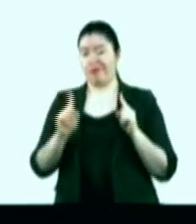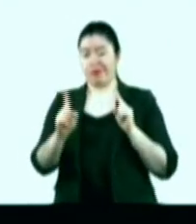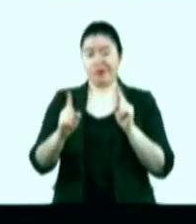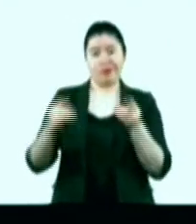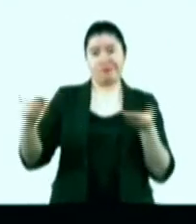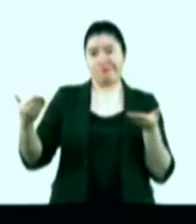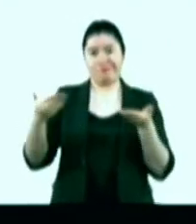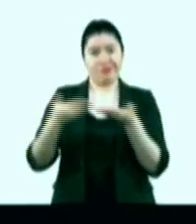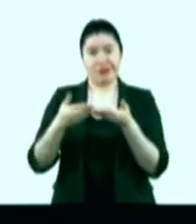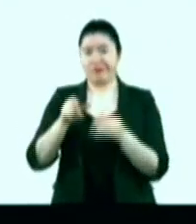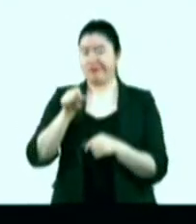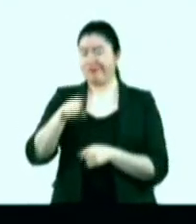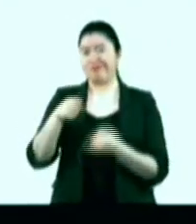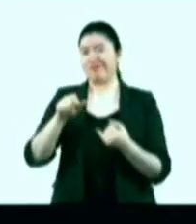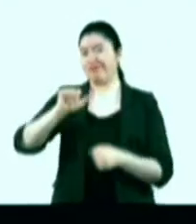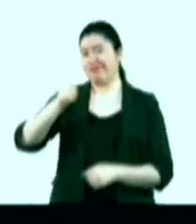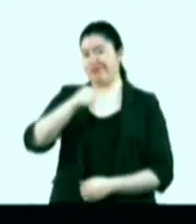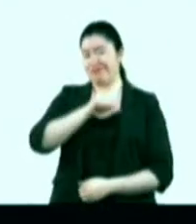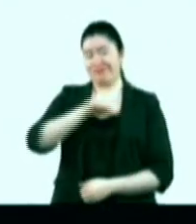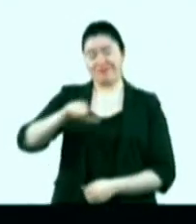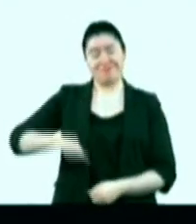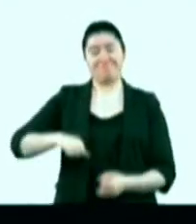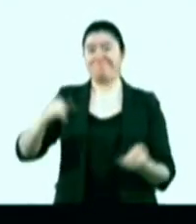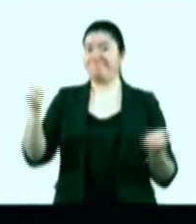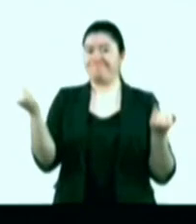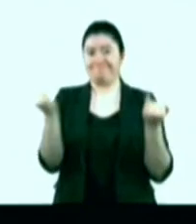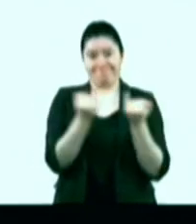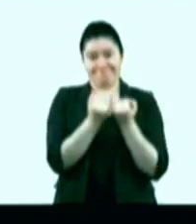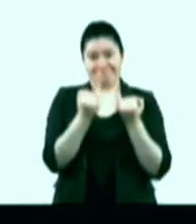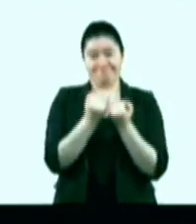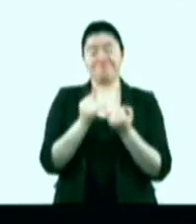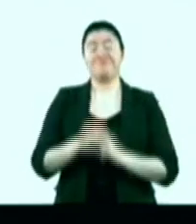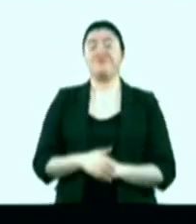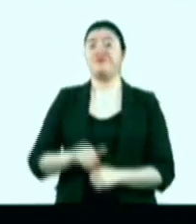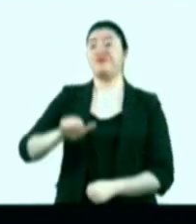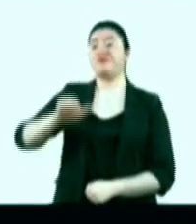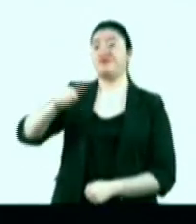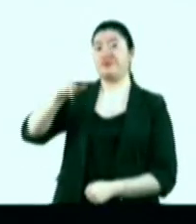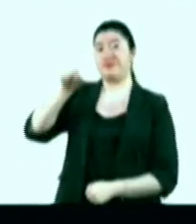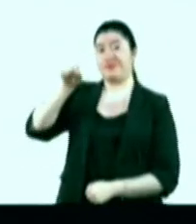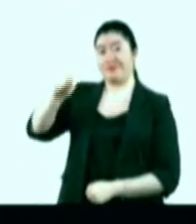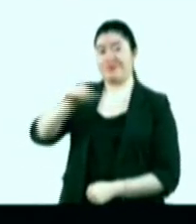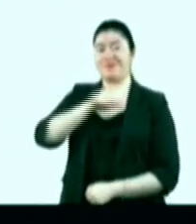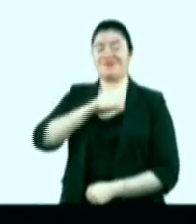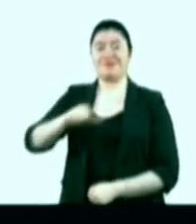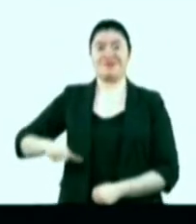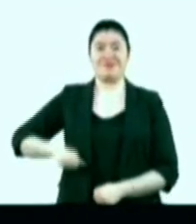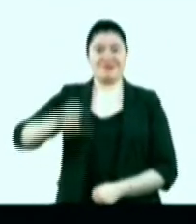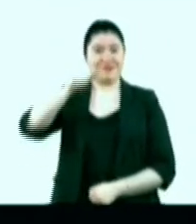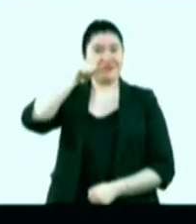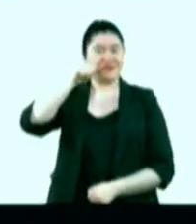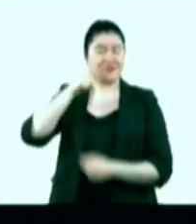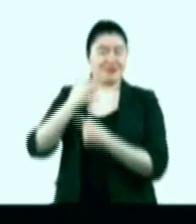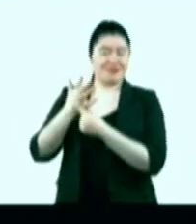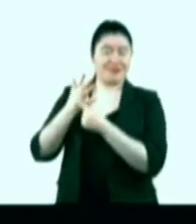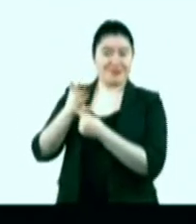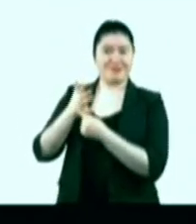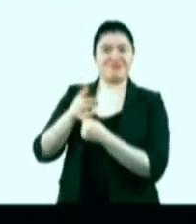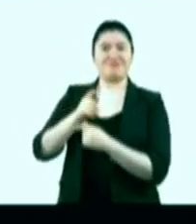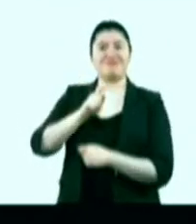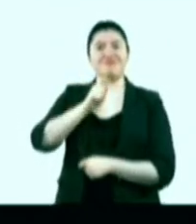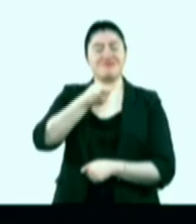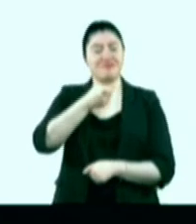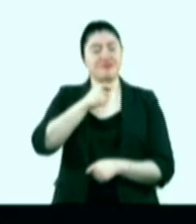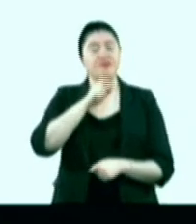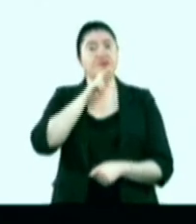alcaldías. Lo segundo, que me da gusto escucharlo del alcalde de Benito Juárez, que el mejor blindaje para